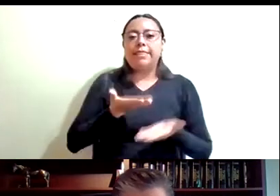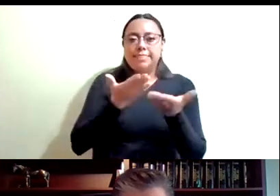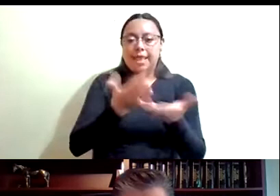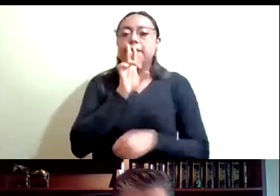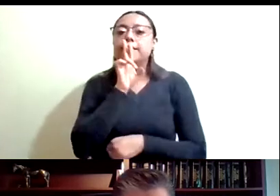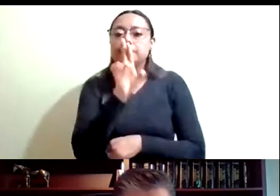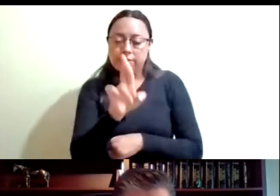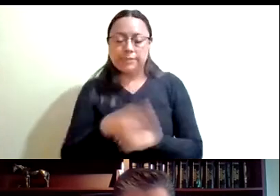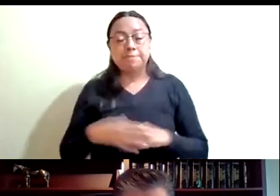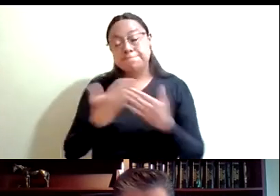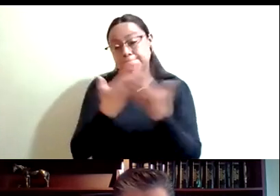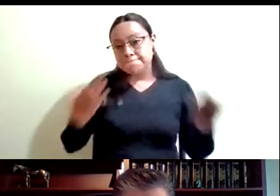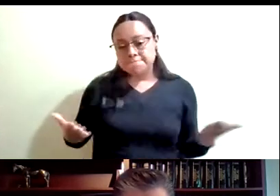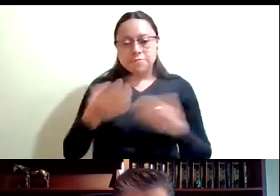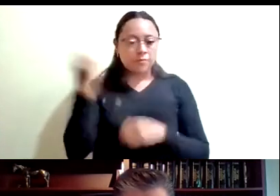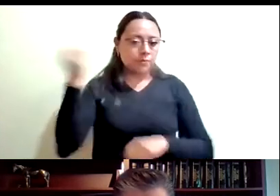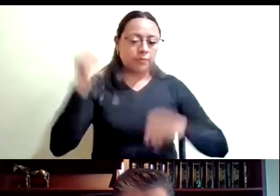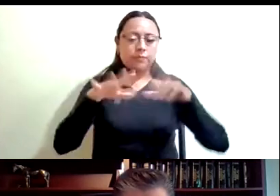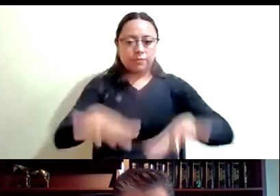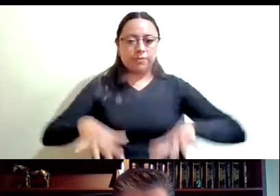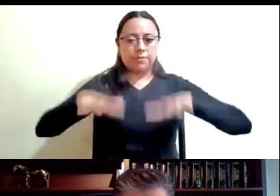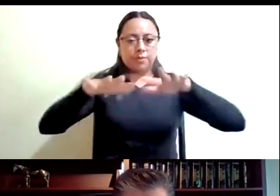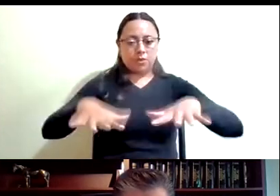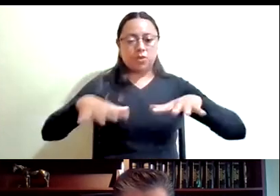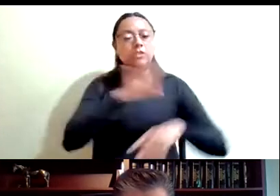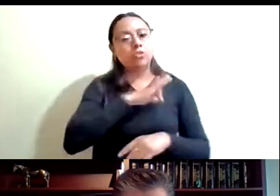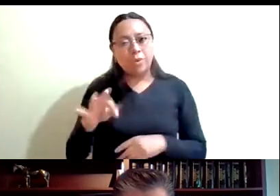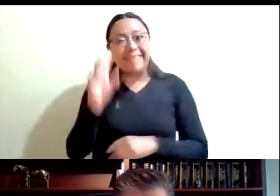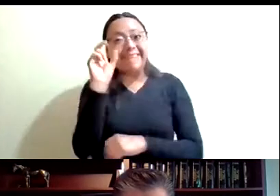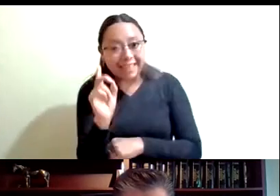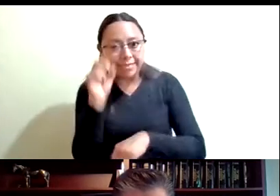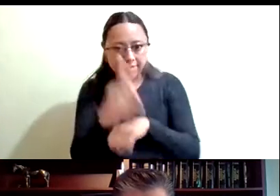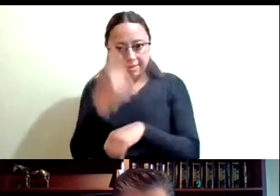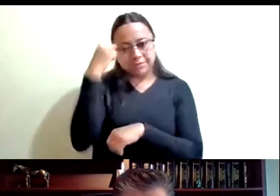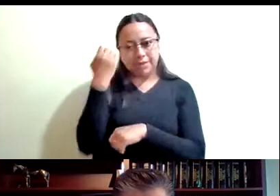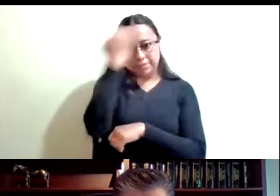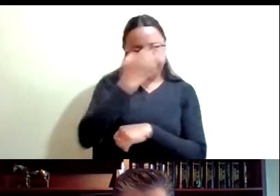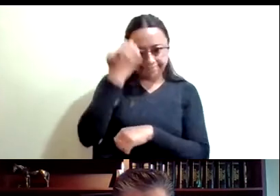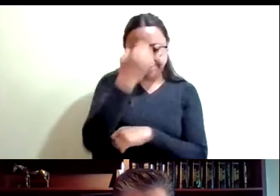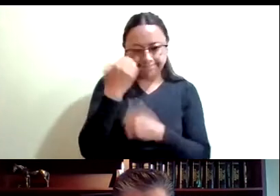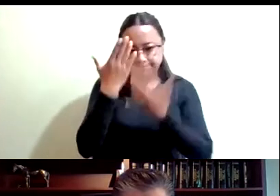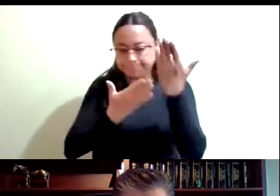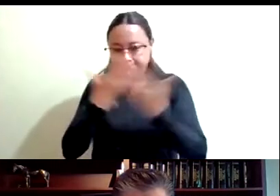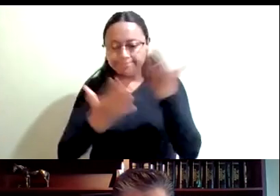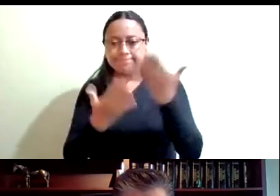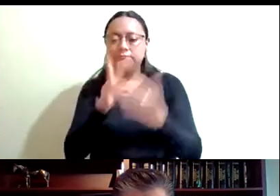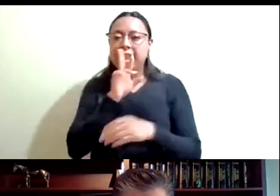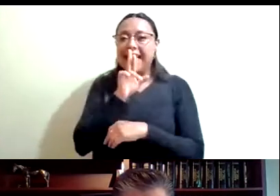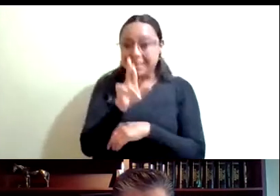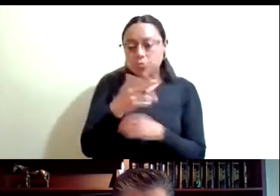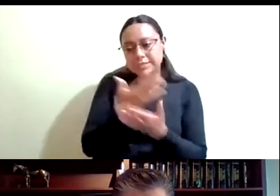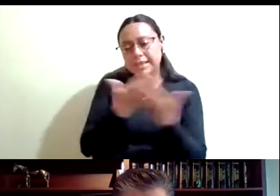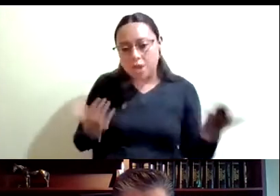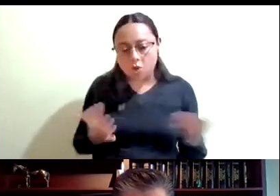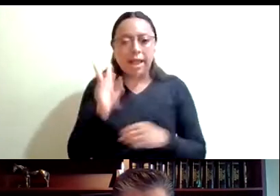Congreso contará con 30 días para analizar la información y, en su caso, llamar a comparecer ante el Pleno o comisiones a